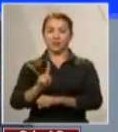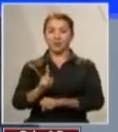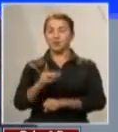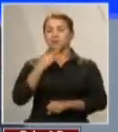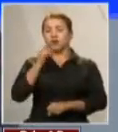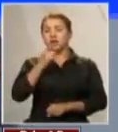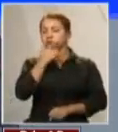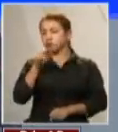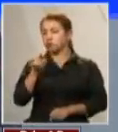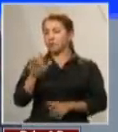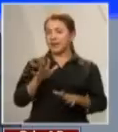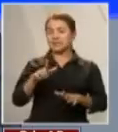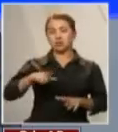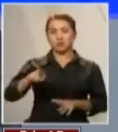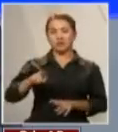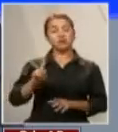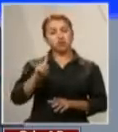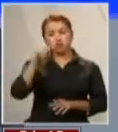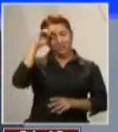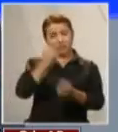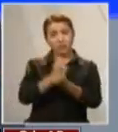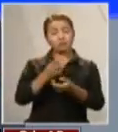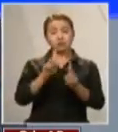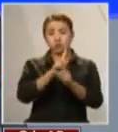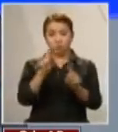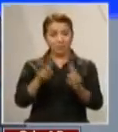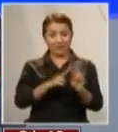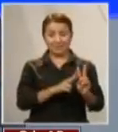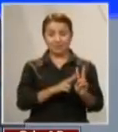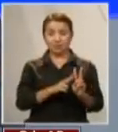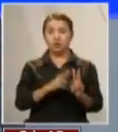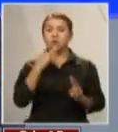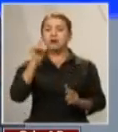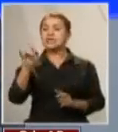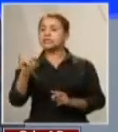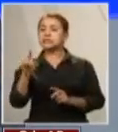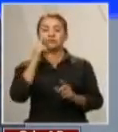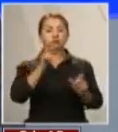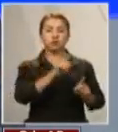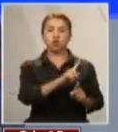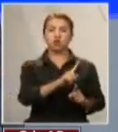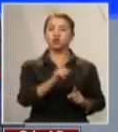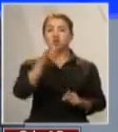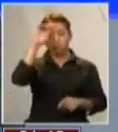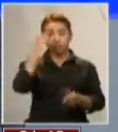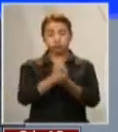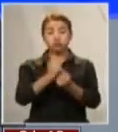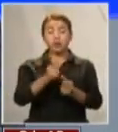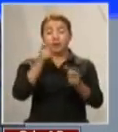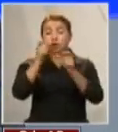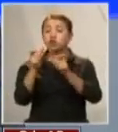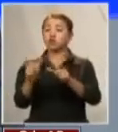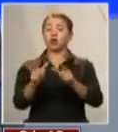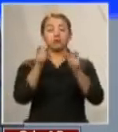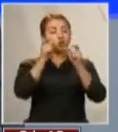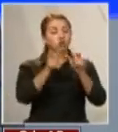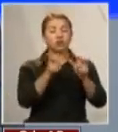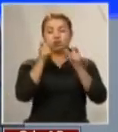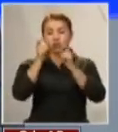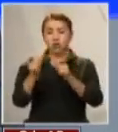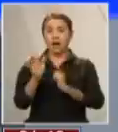porque aleatoriamente el carabinero lo puede hacer. ¿Pero por qué controla uno y no otro? No, el carabinero hoy día puede controlar, y la hipótesis del